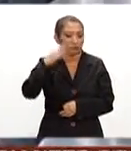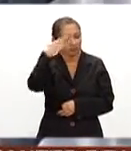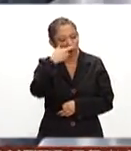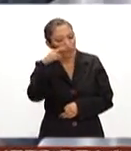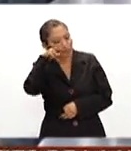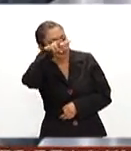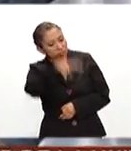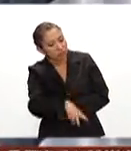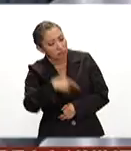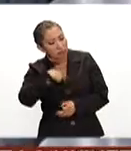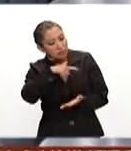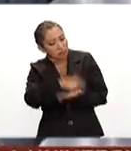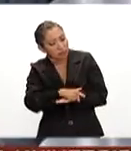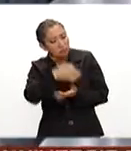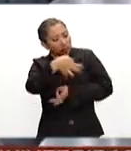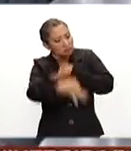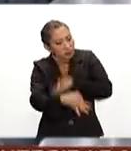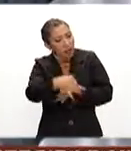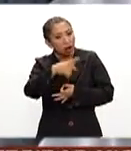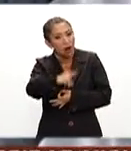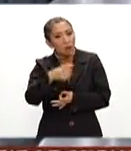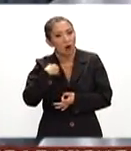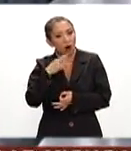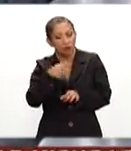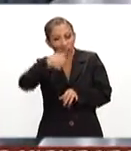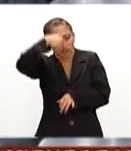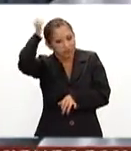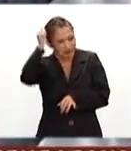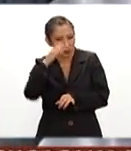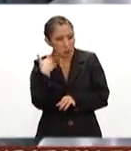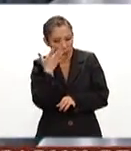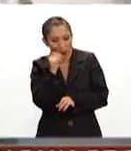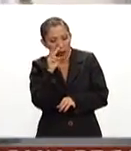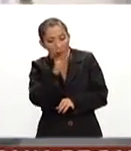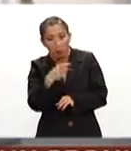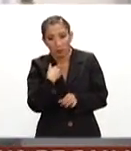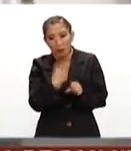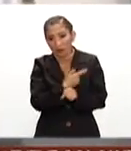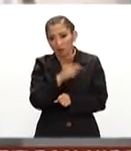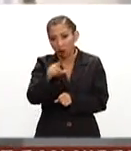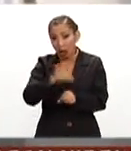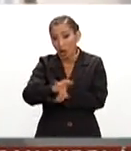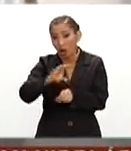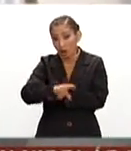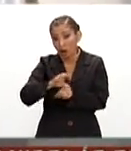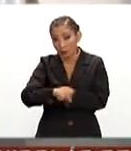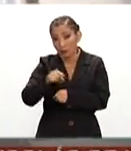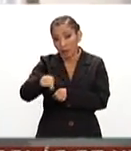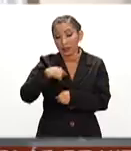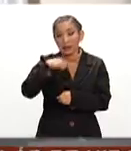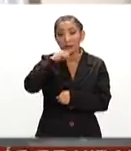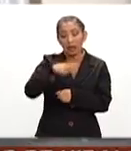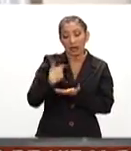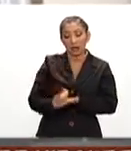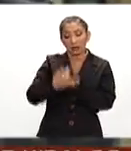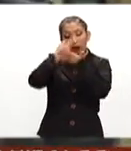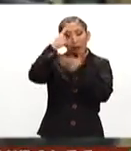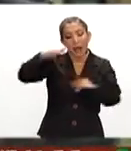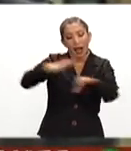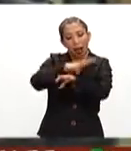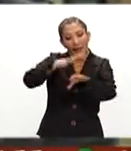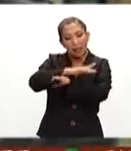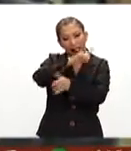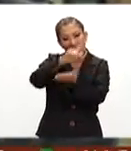revisar la figura jurídica del juez sin rostro, tal y como ocurrió en Colombia, lo que a su vez implicaría una